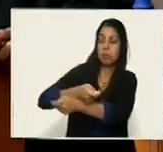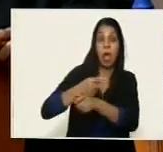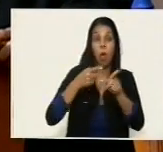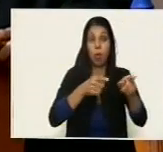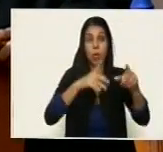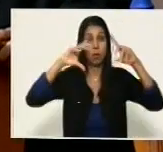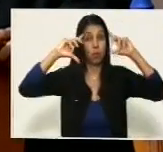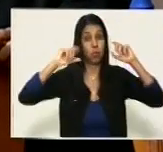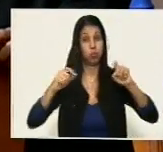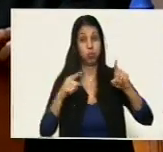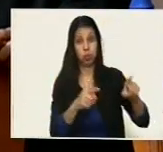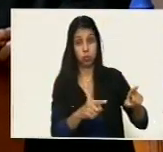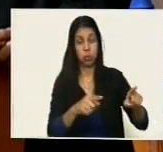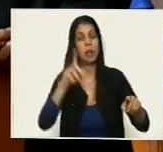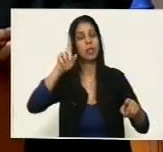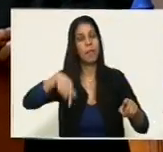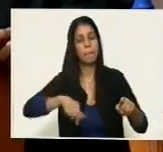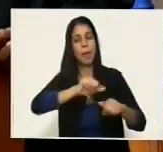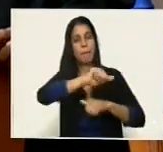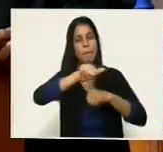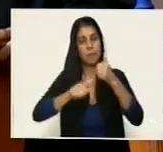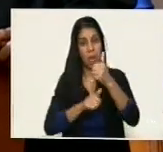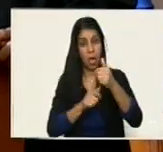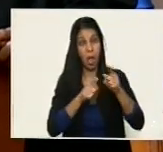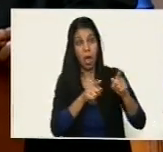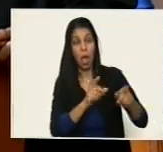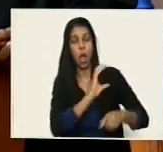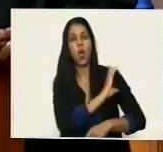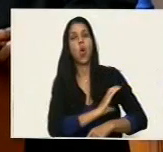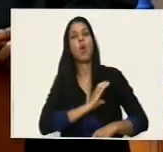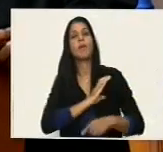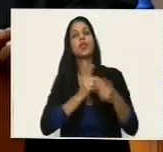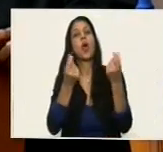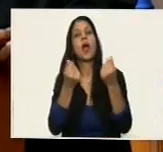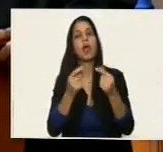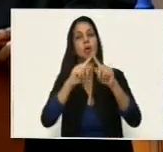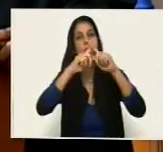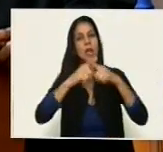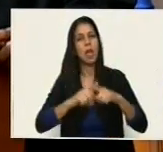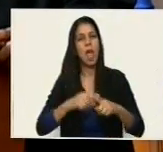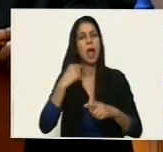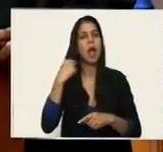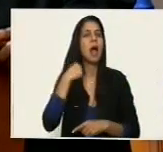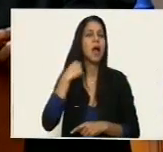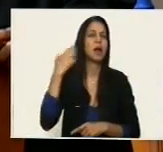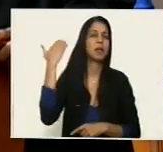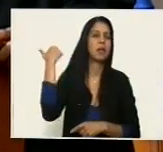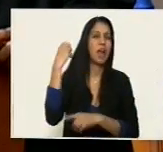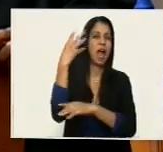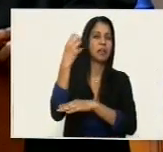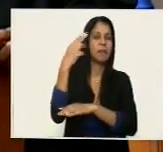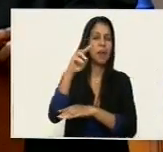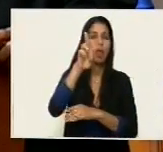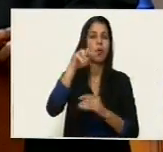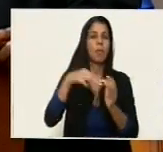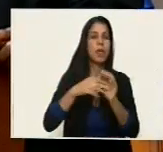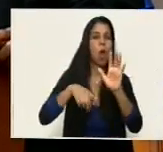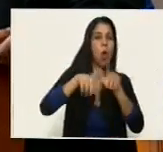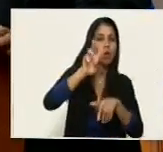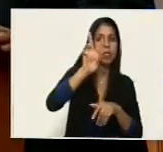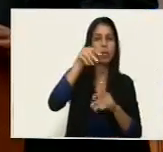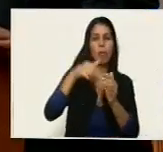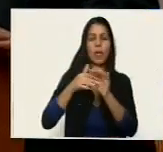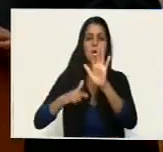vicepresidente de la Comisión de Economía de la Asamblea Nacional durante el periodo 2011-2015, y